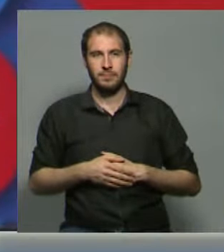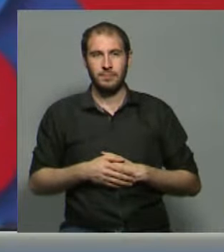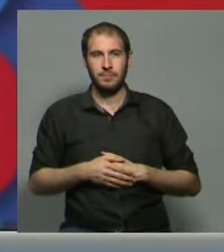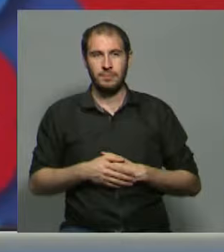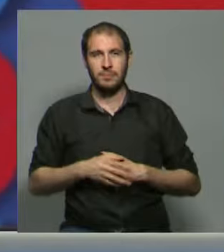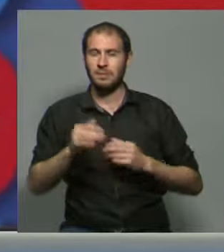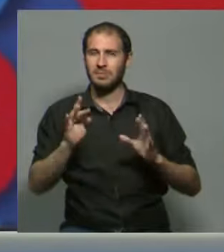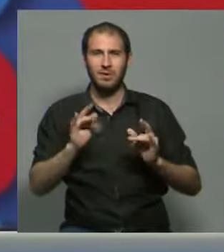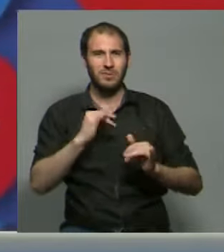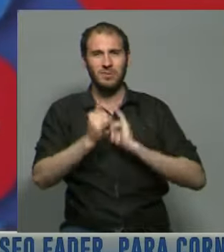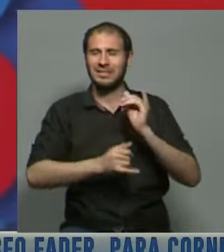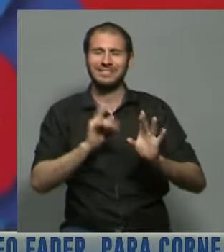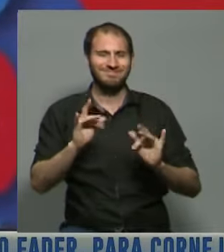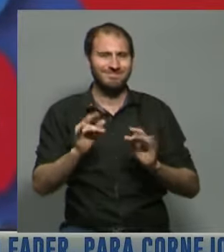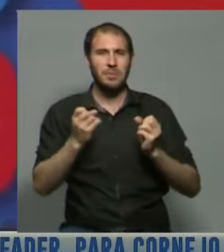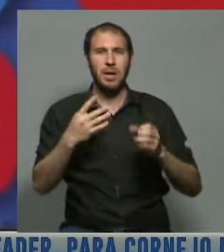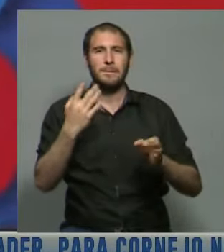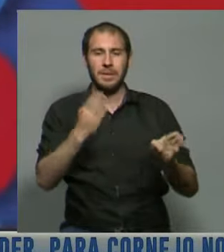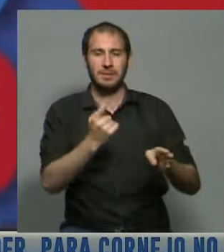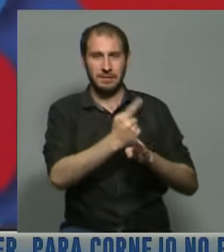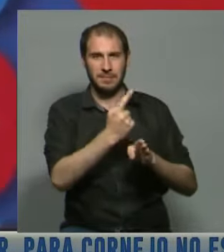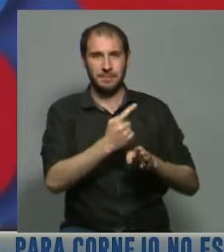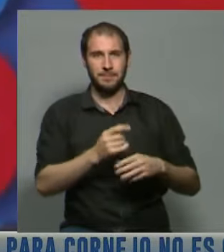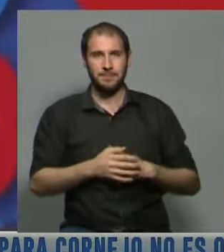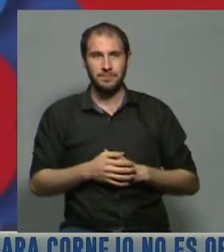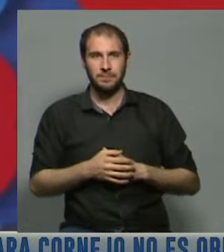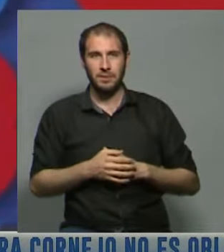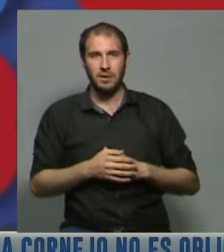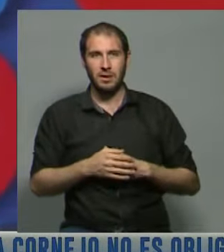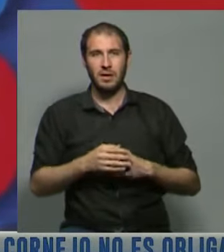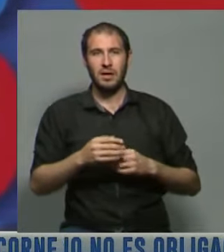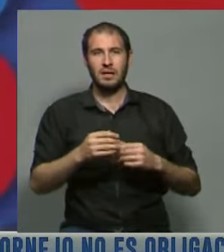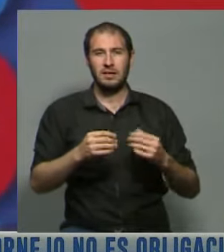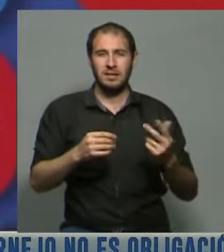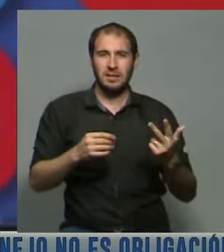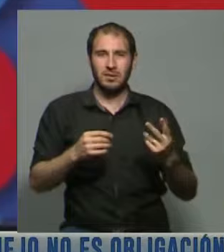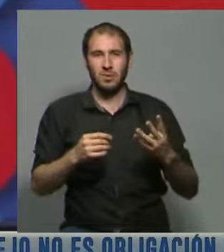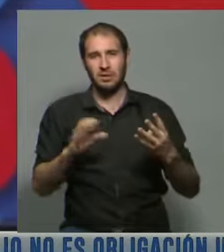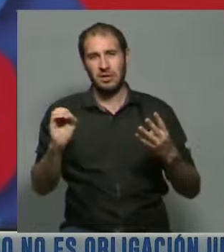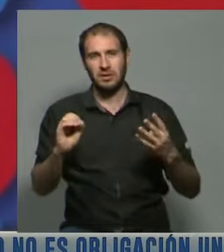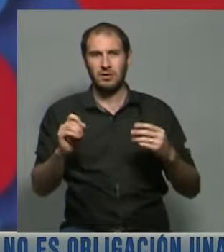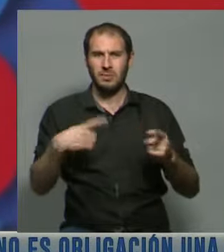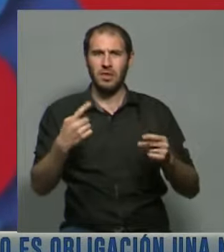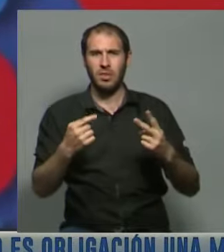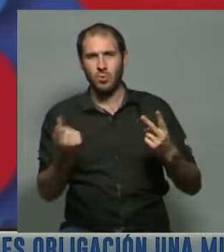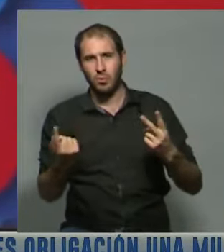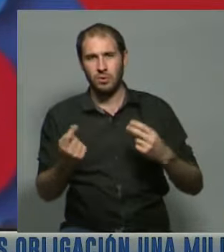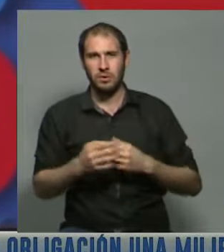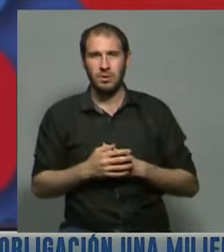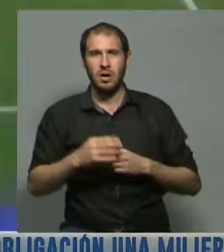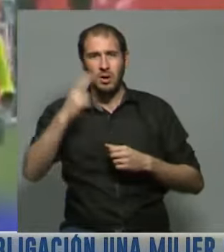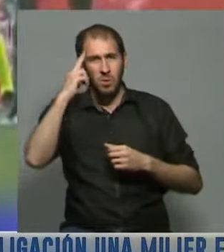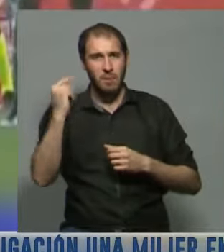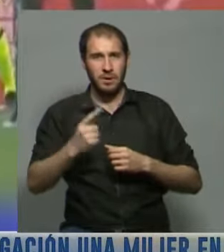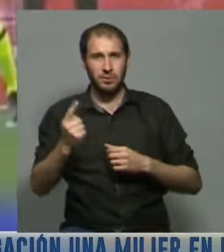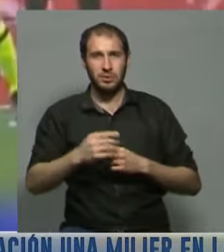Muy difícil de explicar, porque en realidad en primer tiempo de 3-0 o 4-0, nos vamos 2-1. En